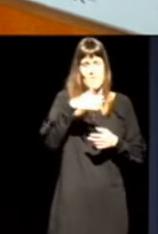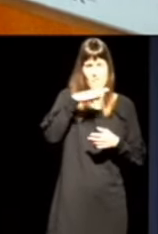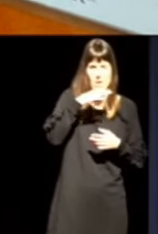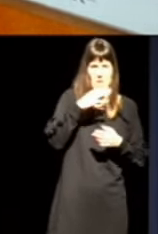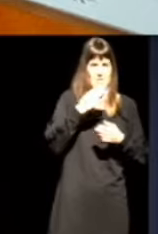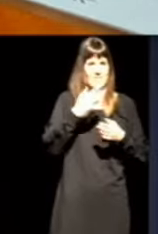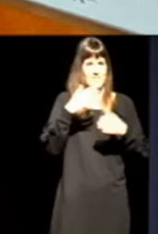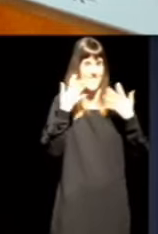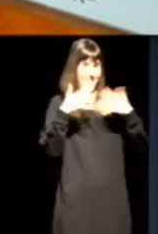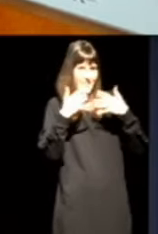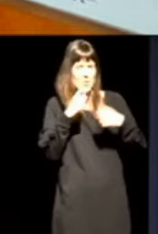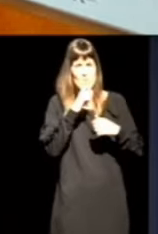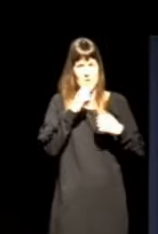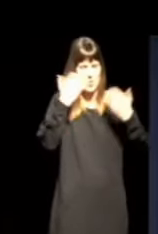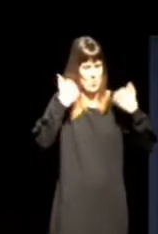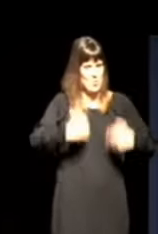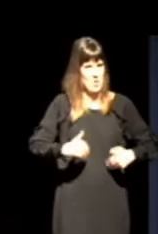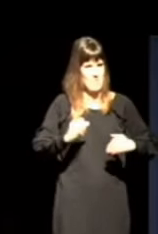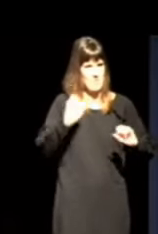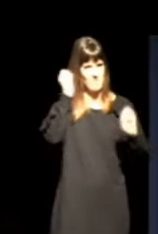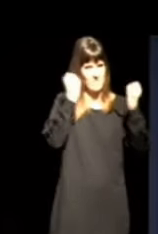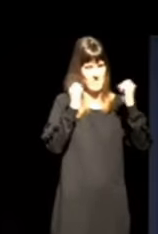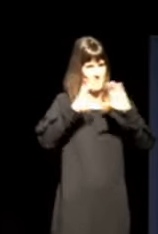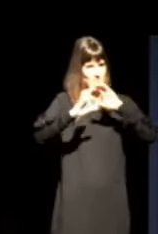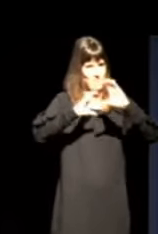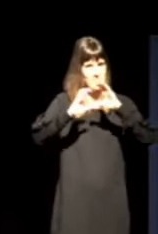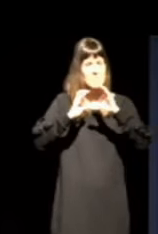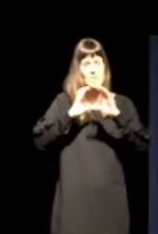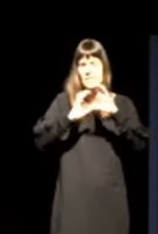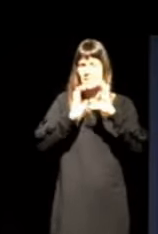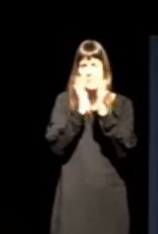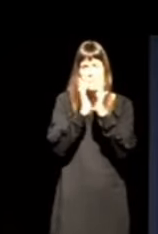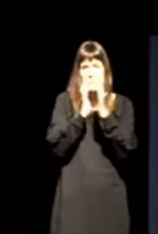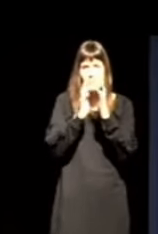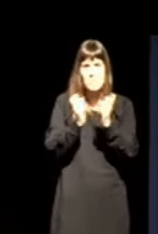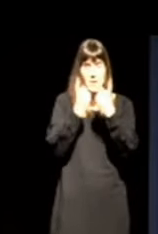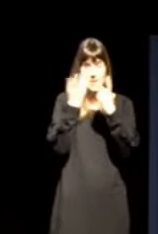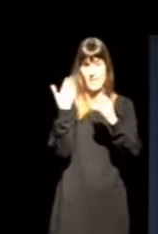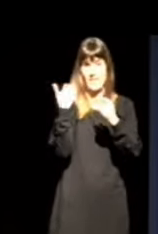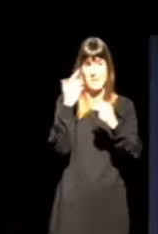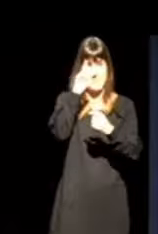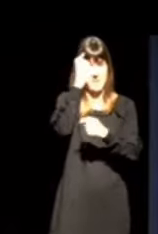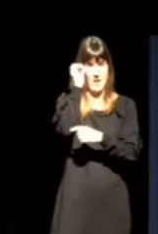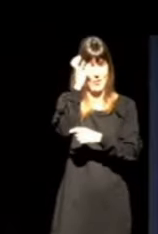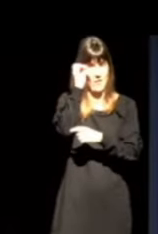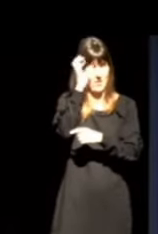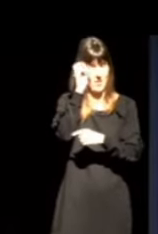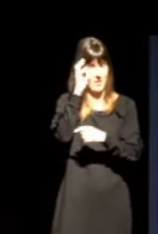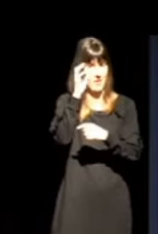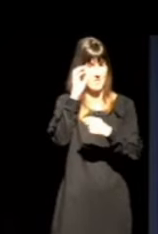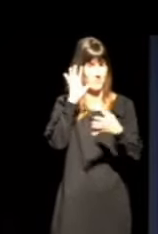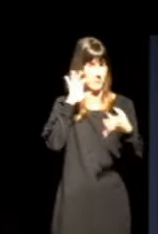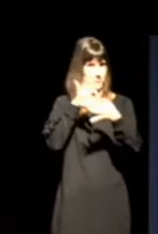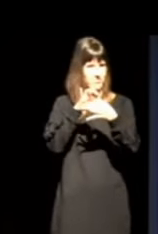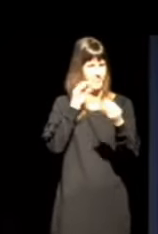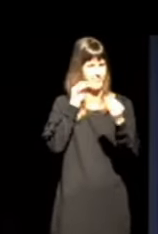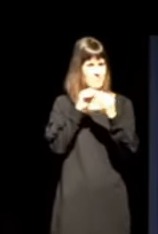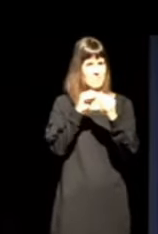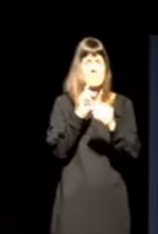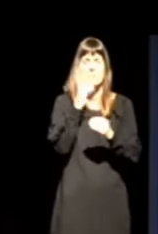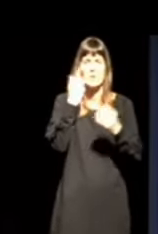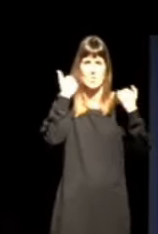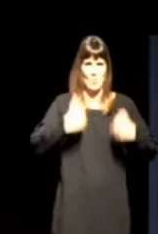del cuerpo. Y las primeras comunicaciones, un poquito con lo que decía también Boris, es el lenguaje